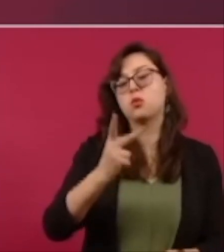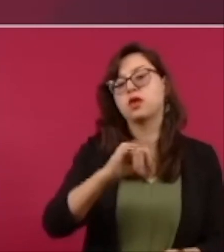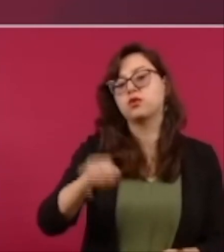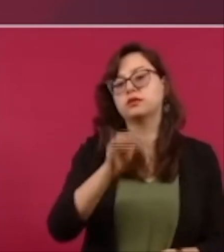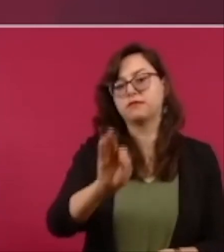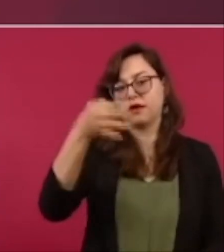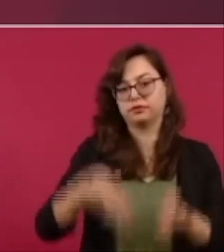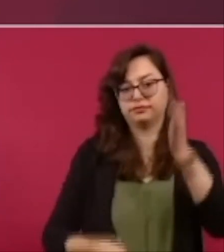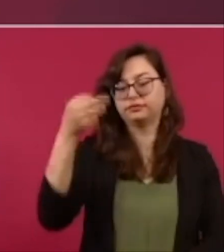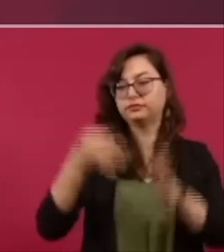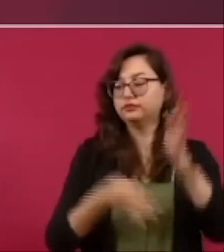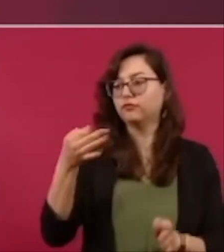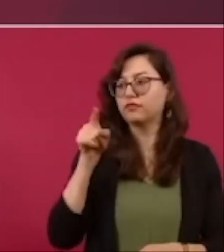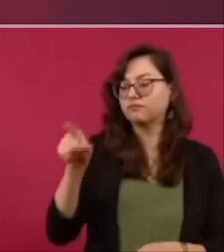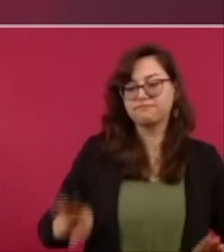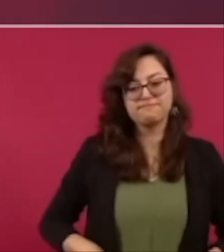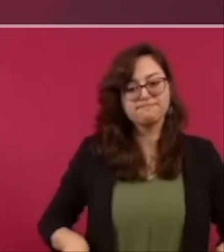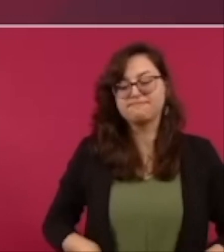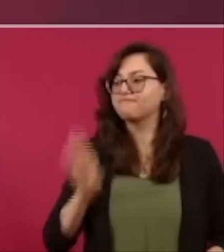El día que están juzgando